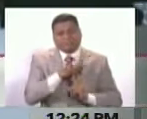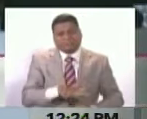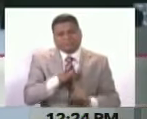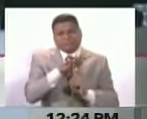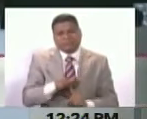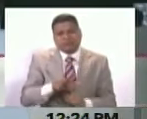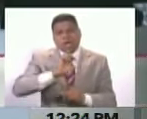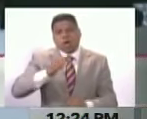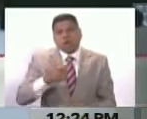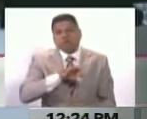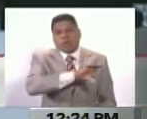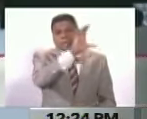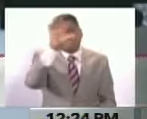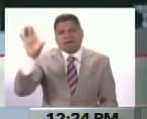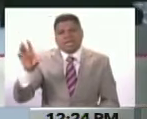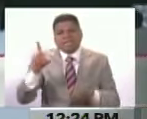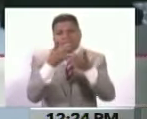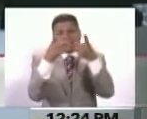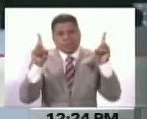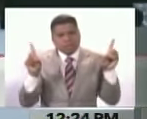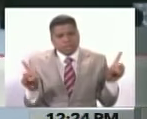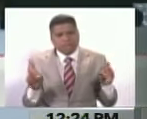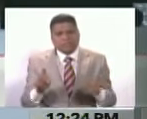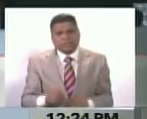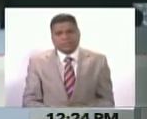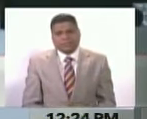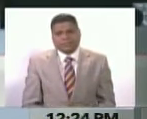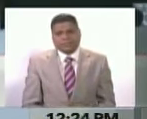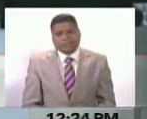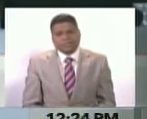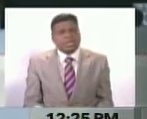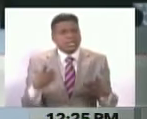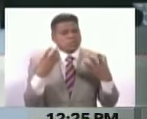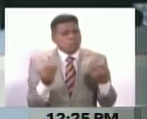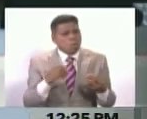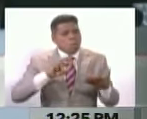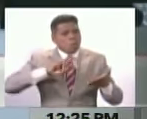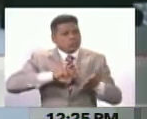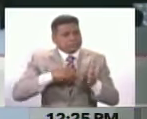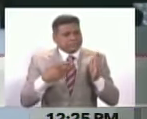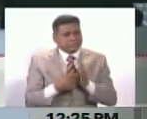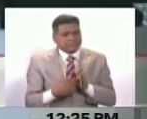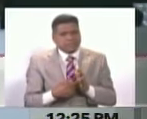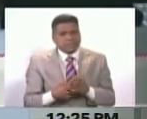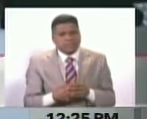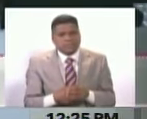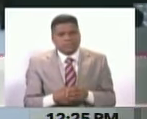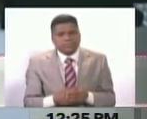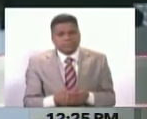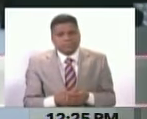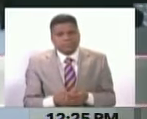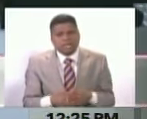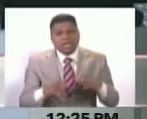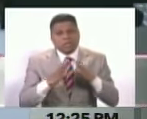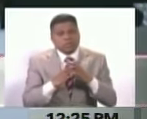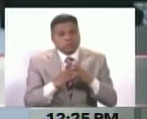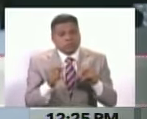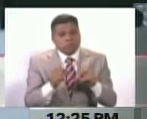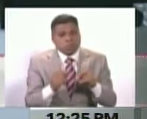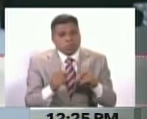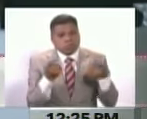sean democráticos y además democráticos de acuerdo a una cierta concepción, de acuerdo a ciertos paradigmas